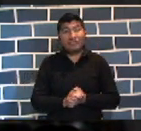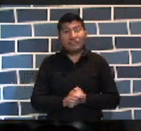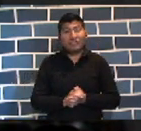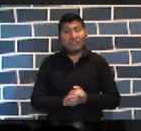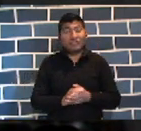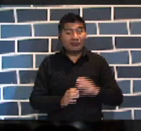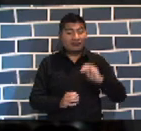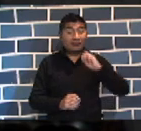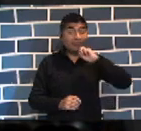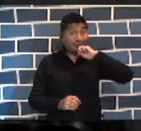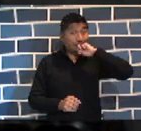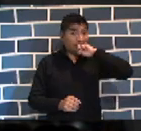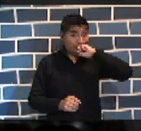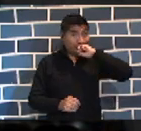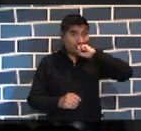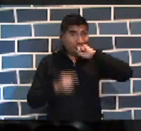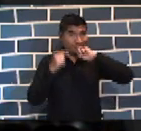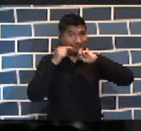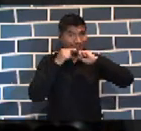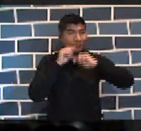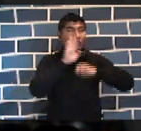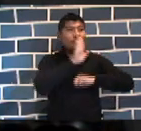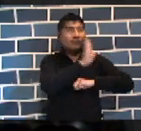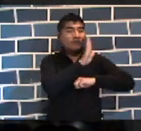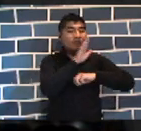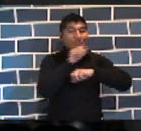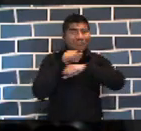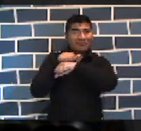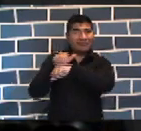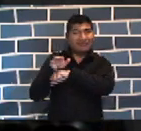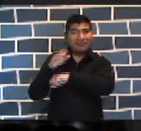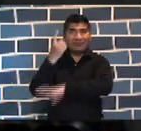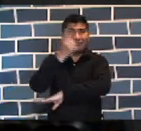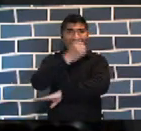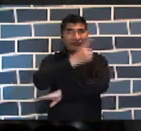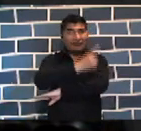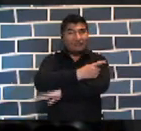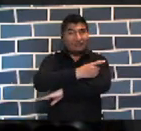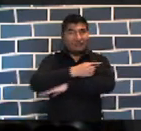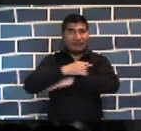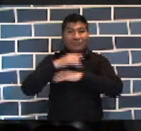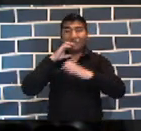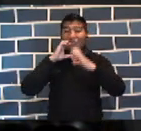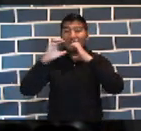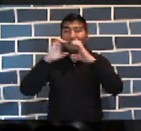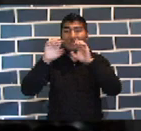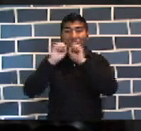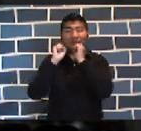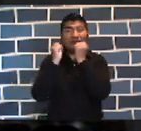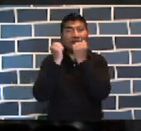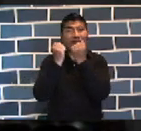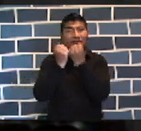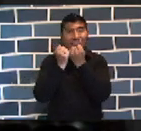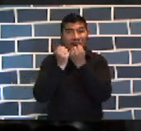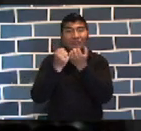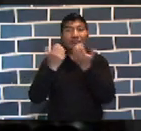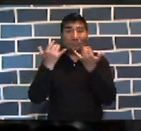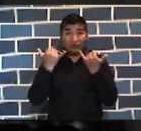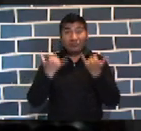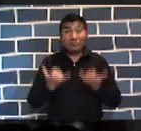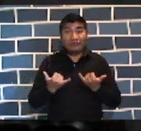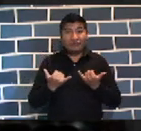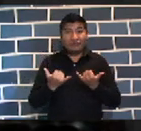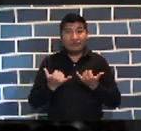El Papa Francisco, en su mensaje por el Día de las Comunicaciones Sociales que celebramos